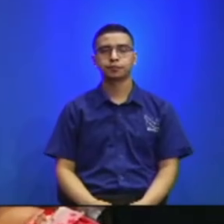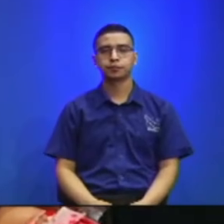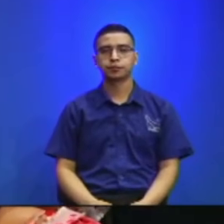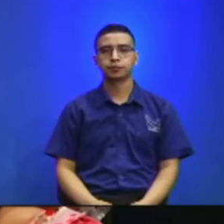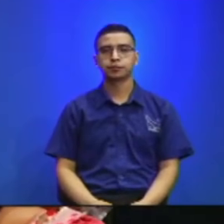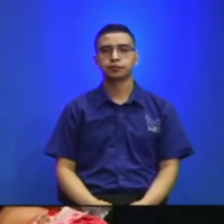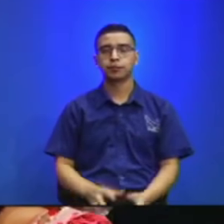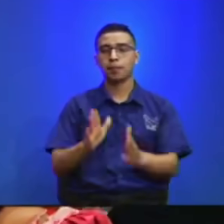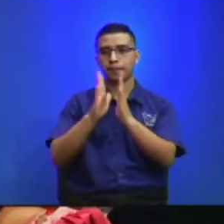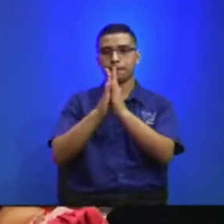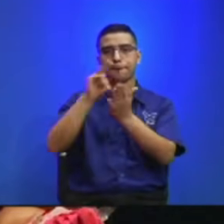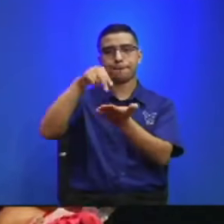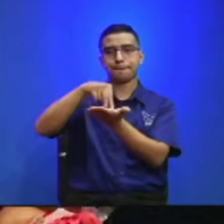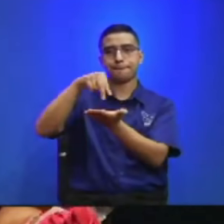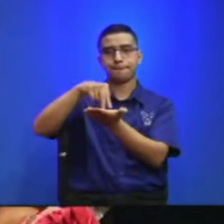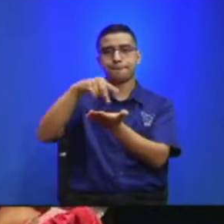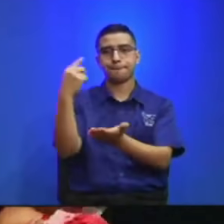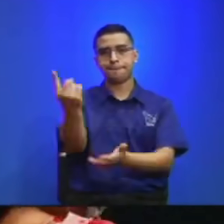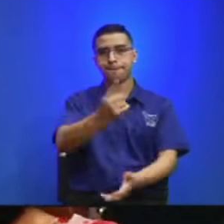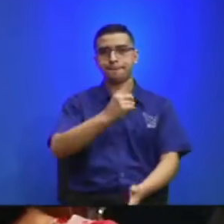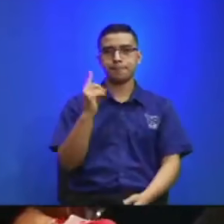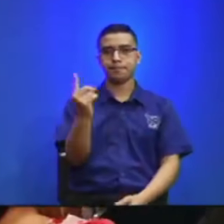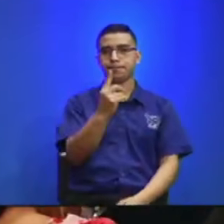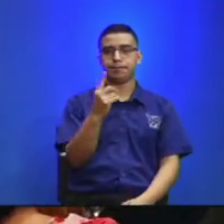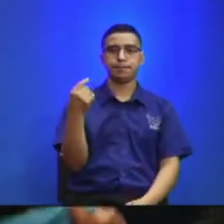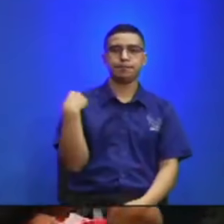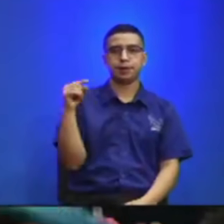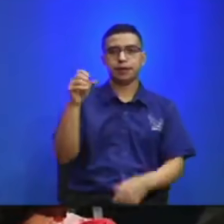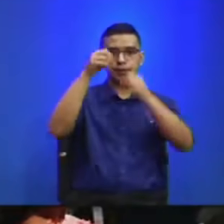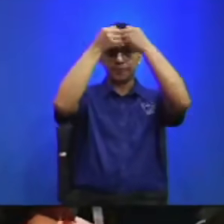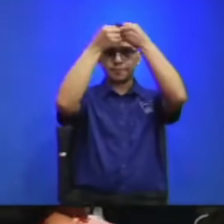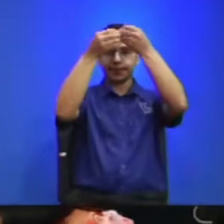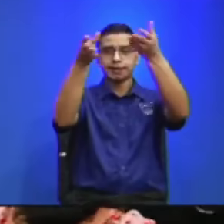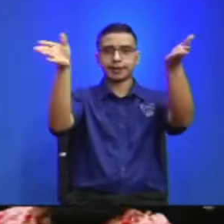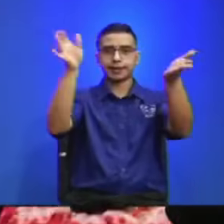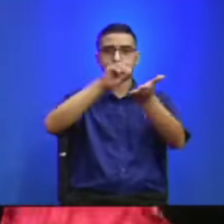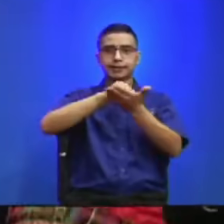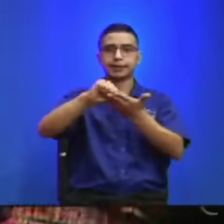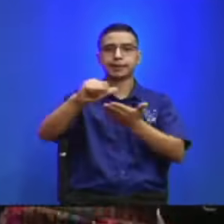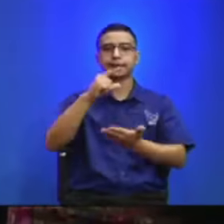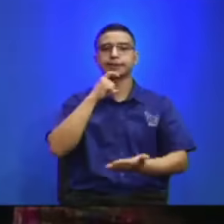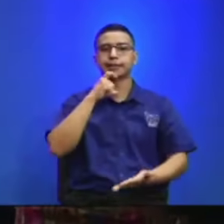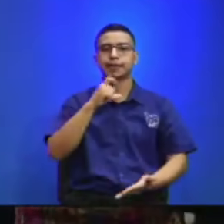mientras nos ponemos de pie todos para administrar la santa cena